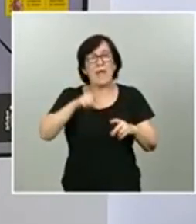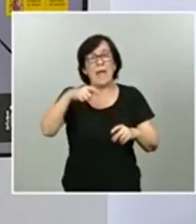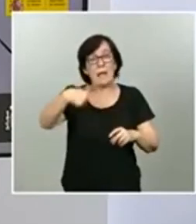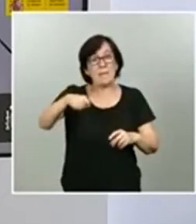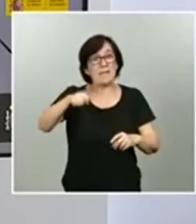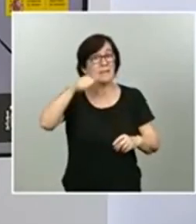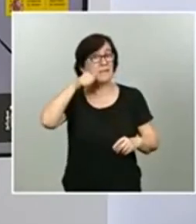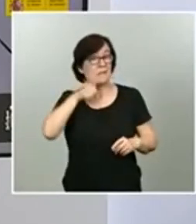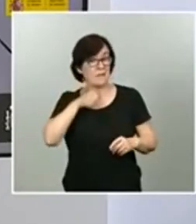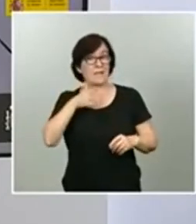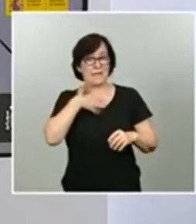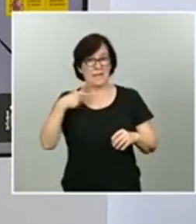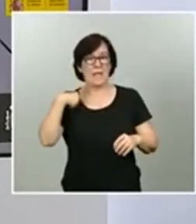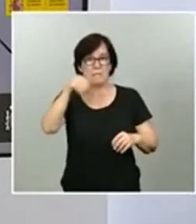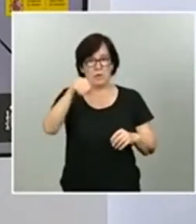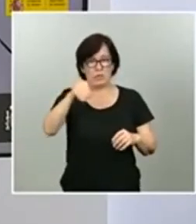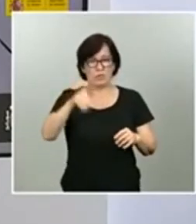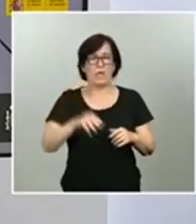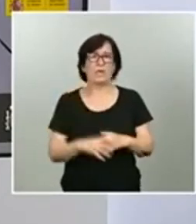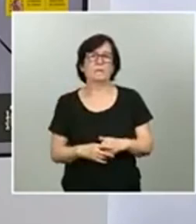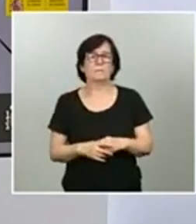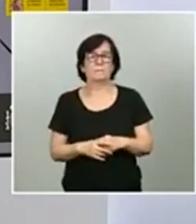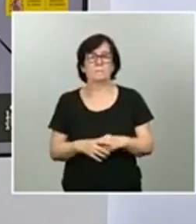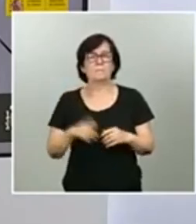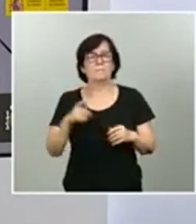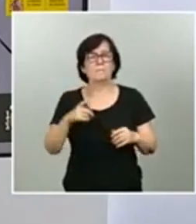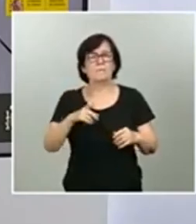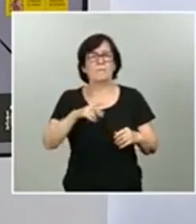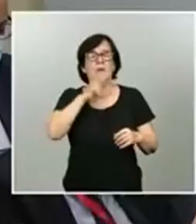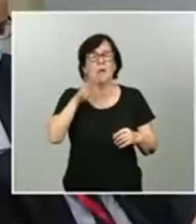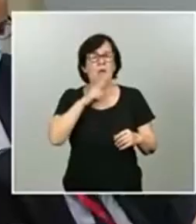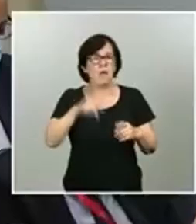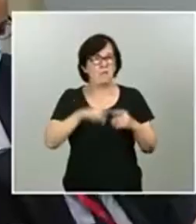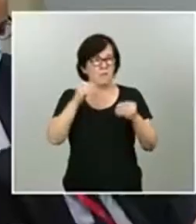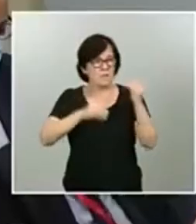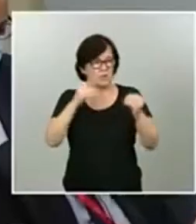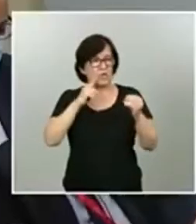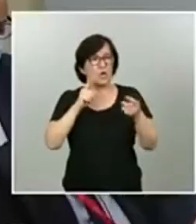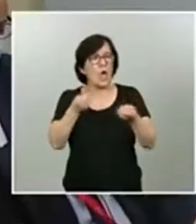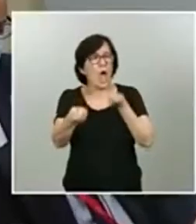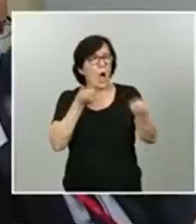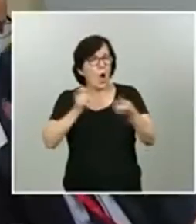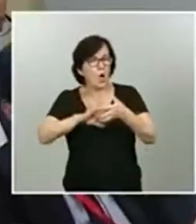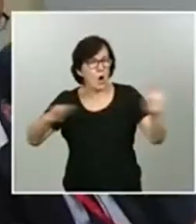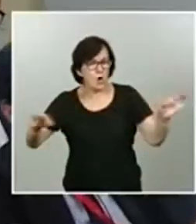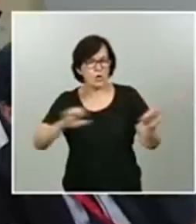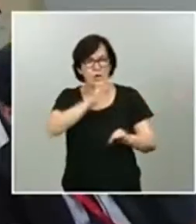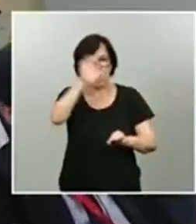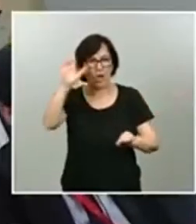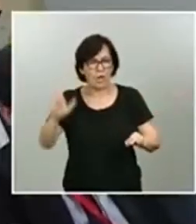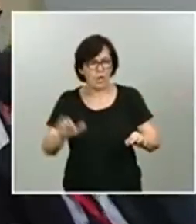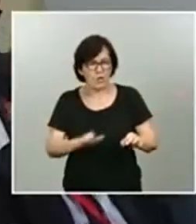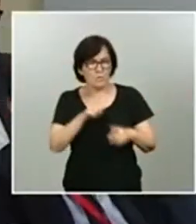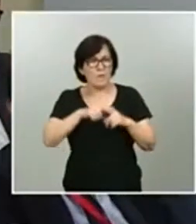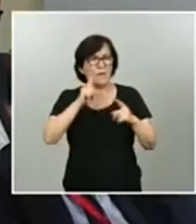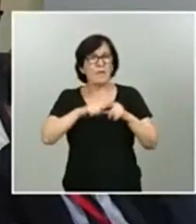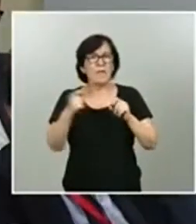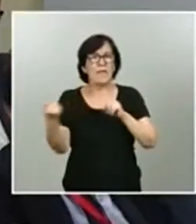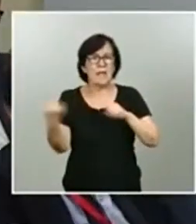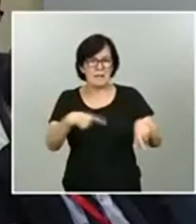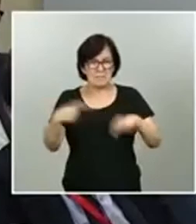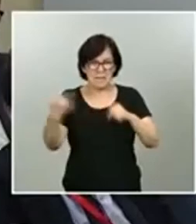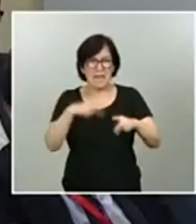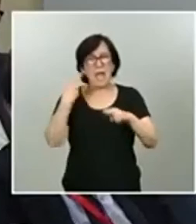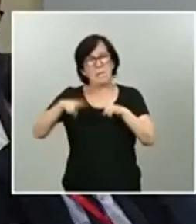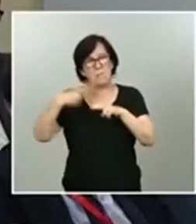lo siguiente. Habla usted de que bueno, es necesario que haya una coordinación europea comunitaria sobre el tema de la inmigración, las políticas comunitarias